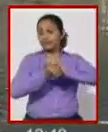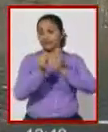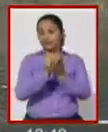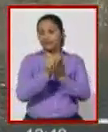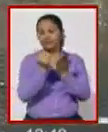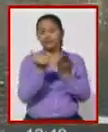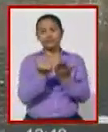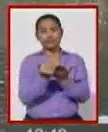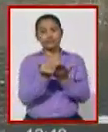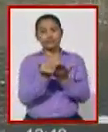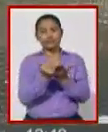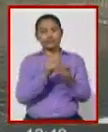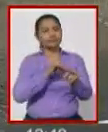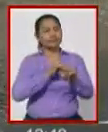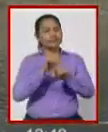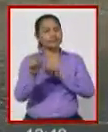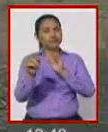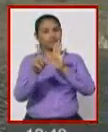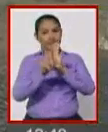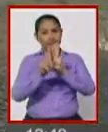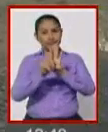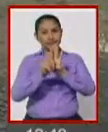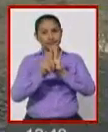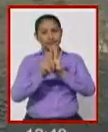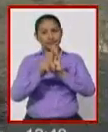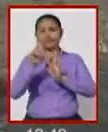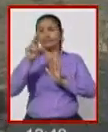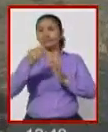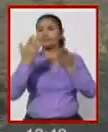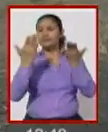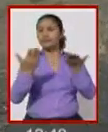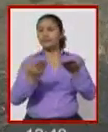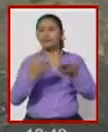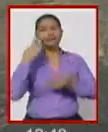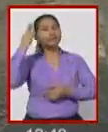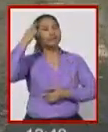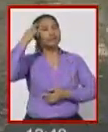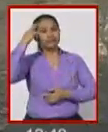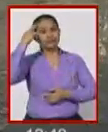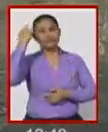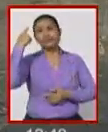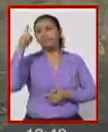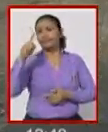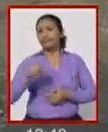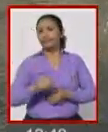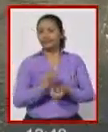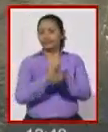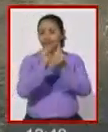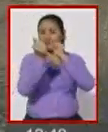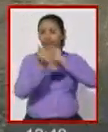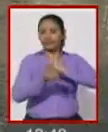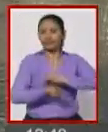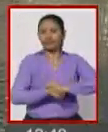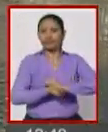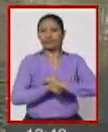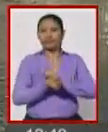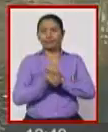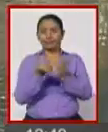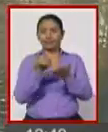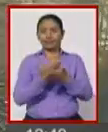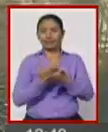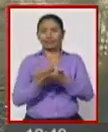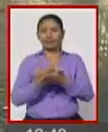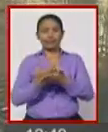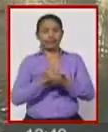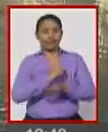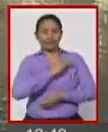acta, yo estoy vulnerando la ley. No ha habido un motivo para que se cambie este elemento.